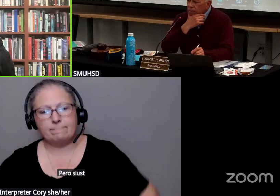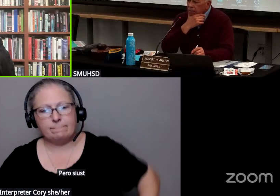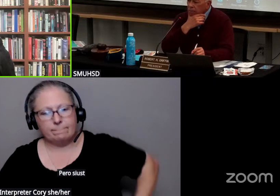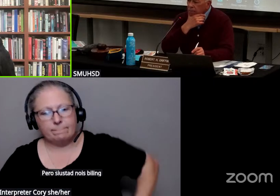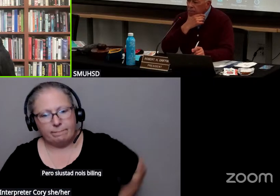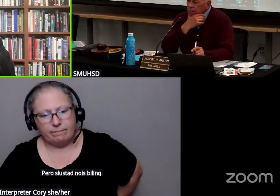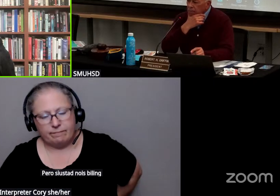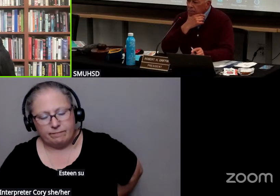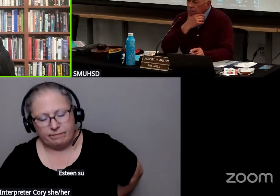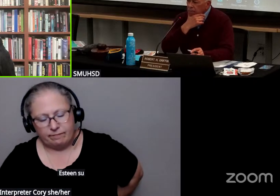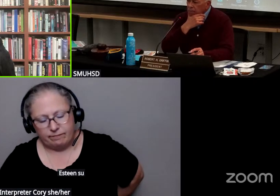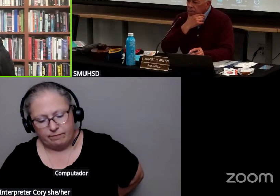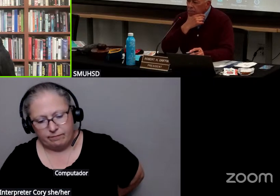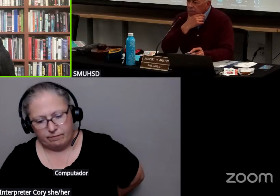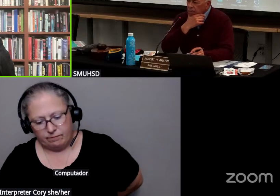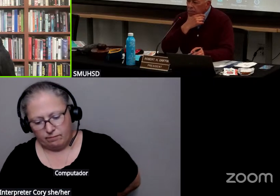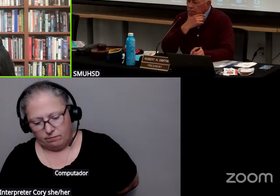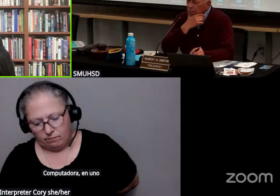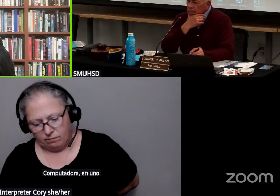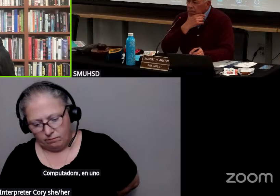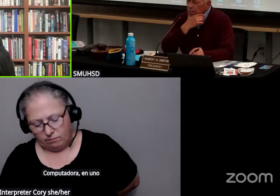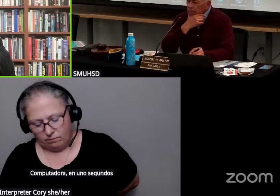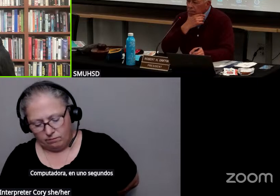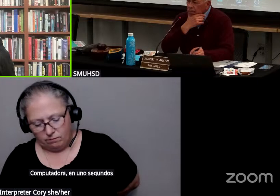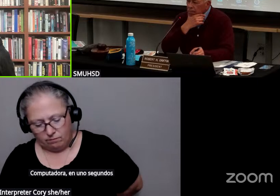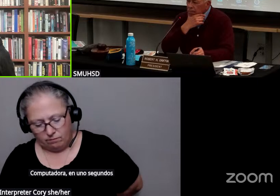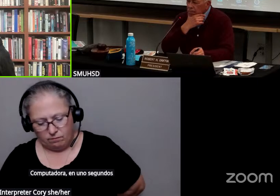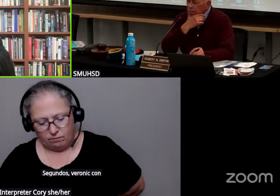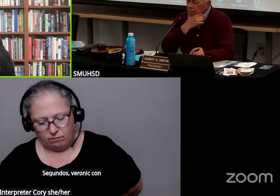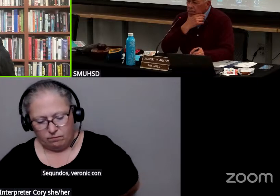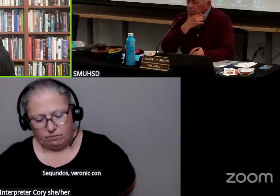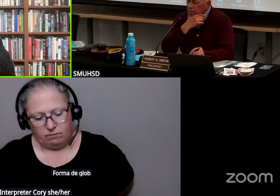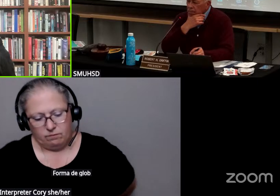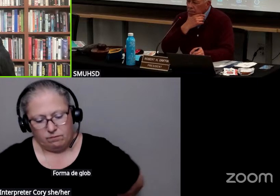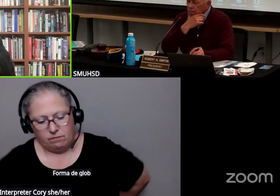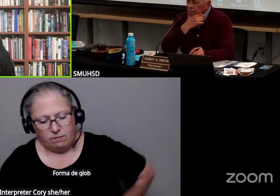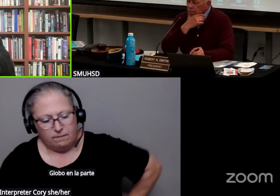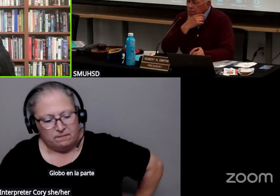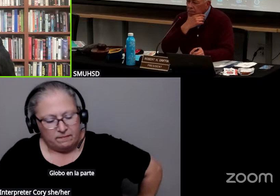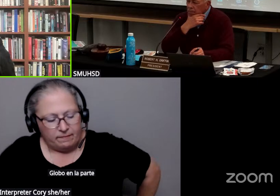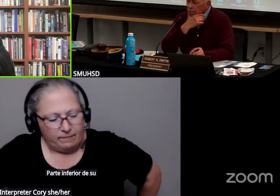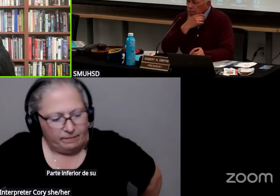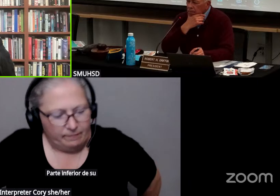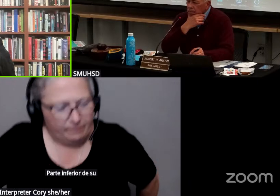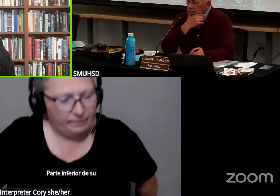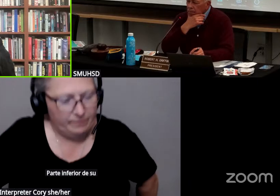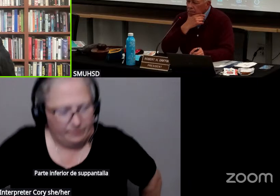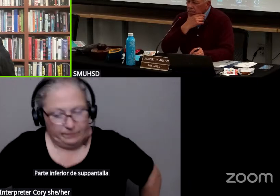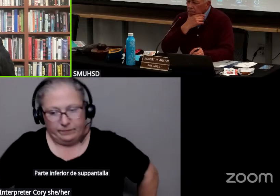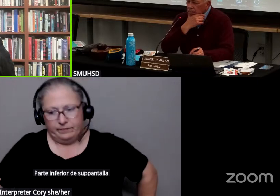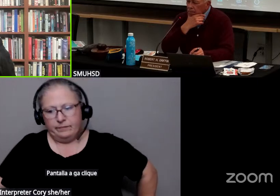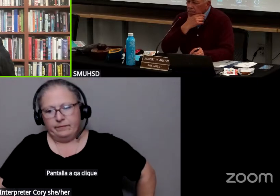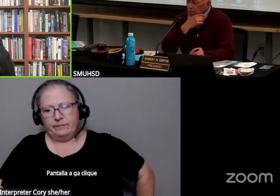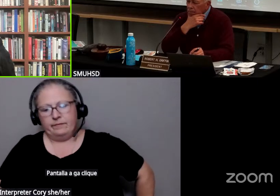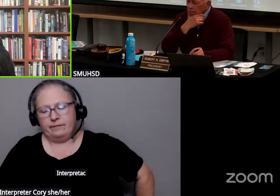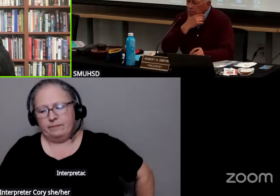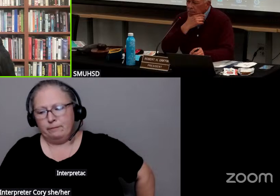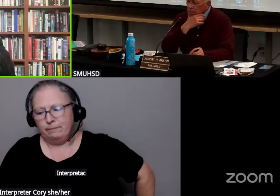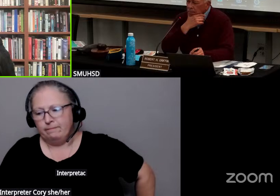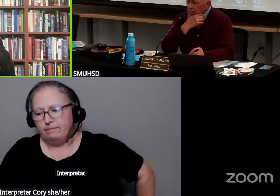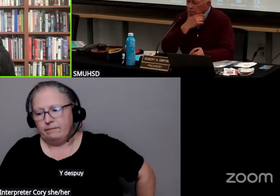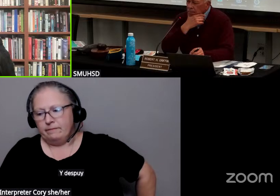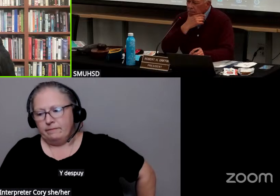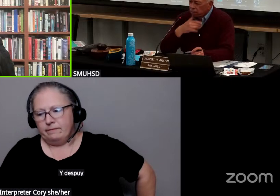en su computadora, en unos segundos verá un icono en forma de globo en la parte inferior de su pantalla. Haga clic en Interpretación y después